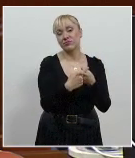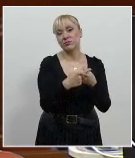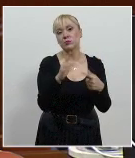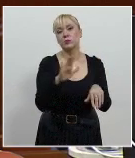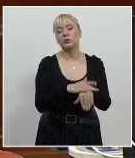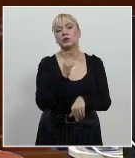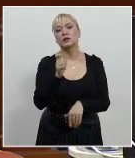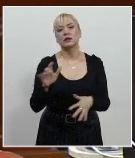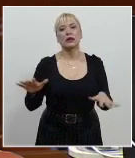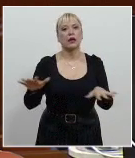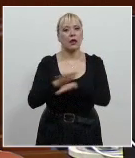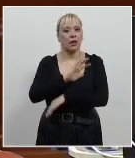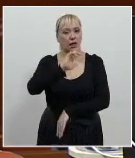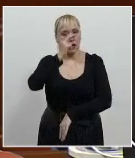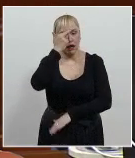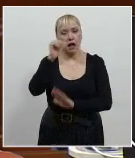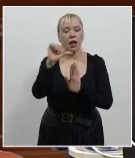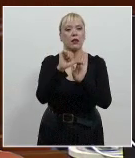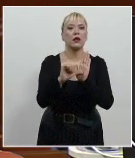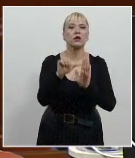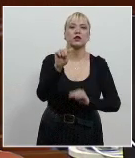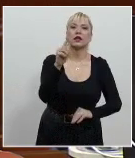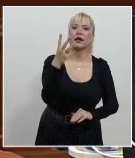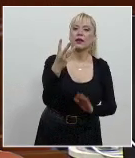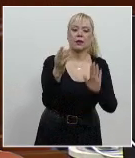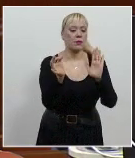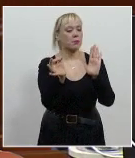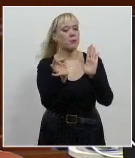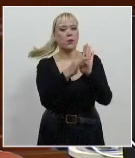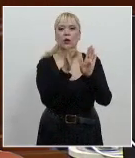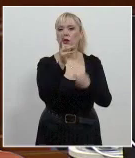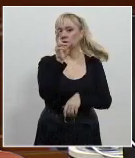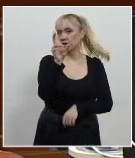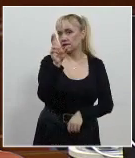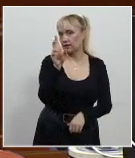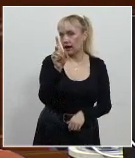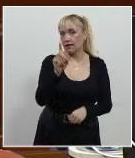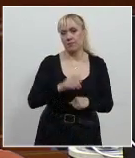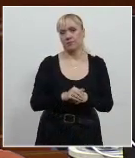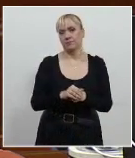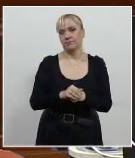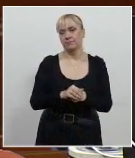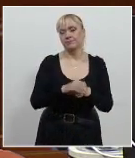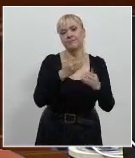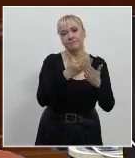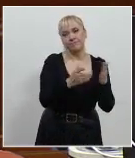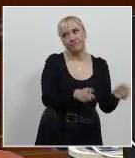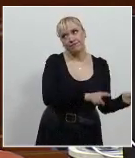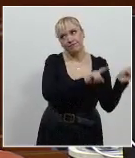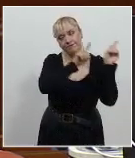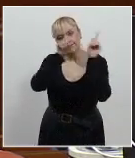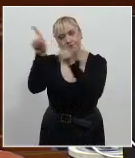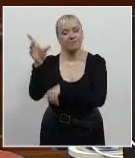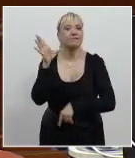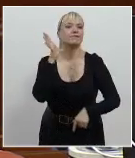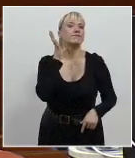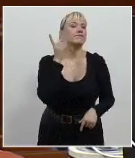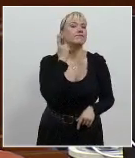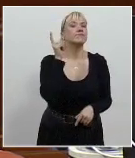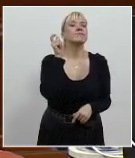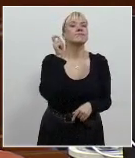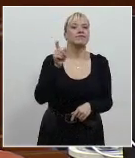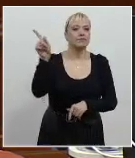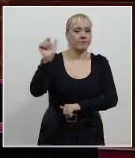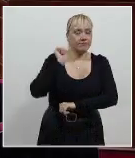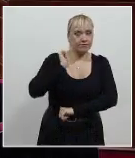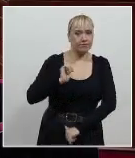la reforma constitucional al artículo 73, fracción 30, que trasladó al Congreso de la Unión la competencia